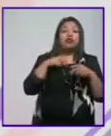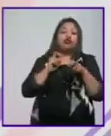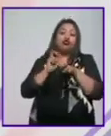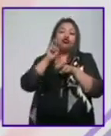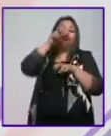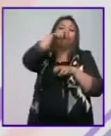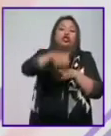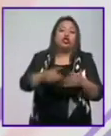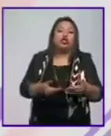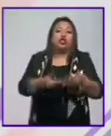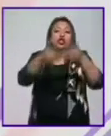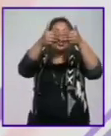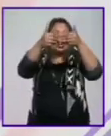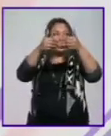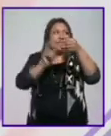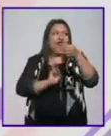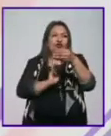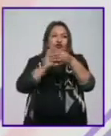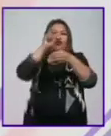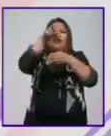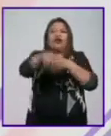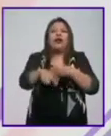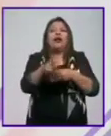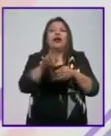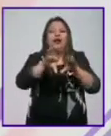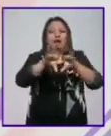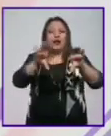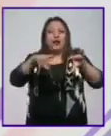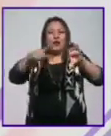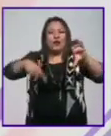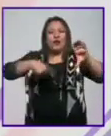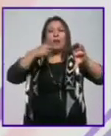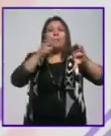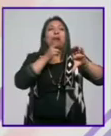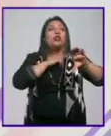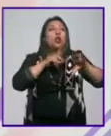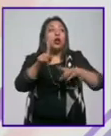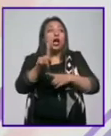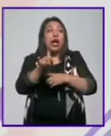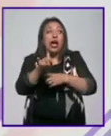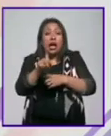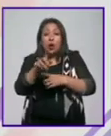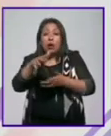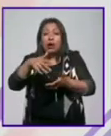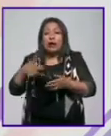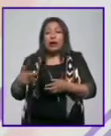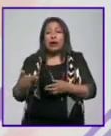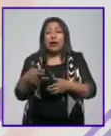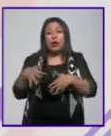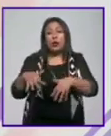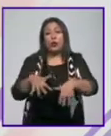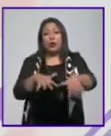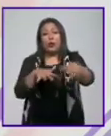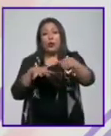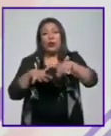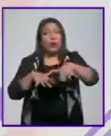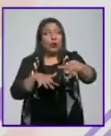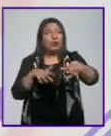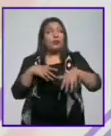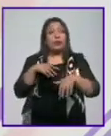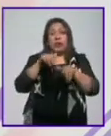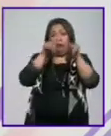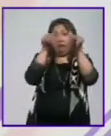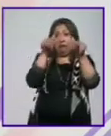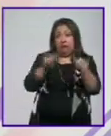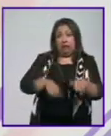barda por el barril de petróleo, ¿no? Y el agua la vamos a recoger del Río Grande. El arte, de